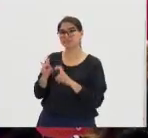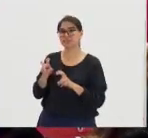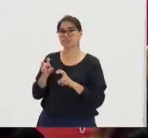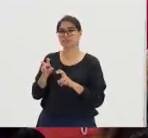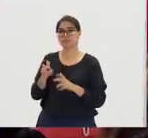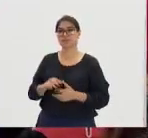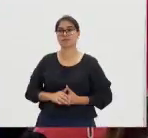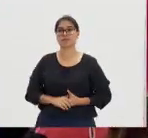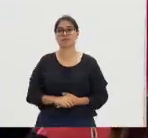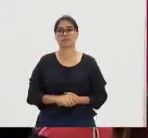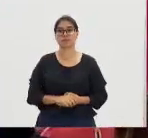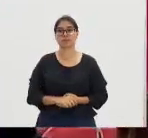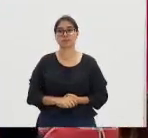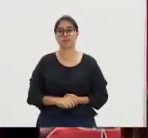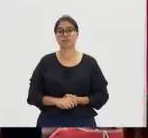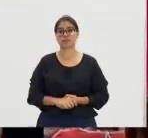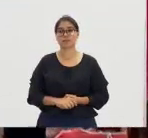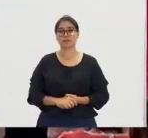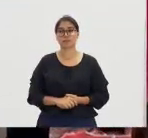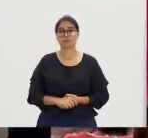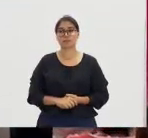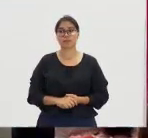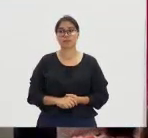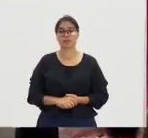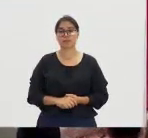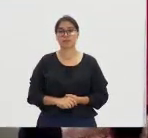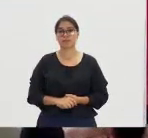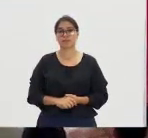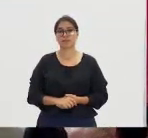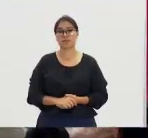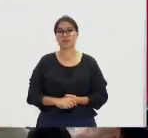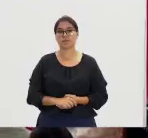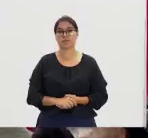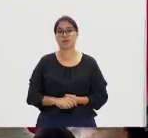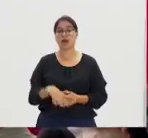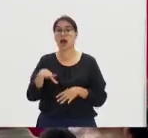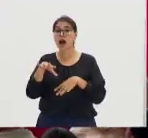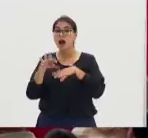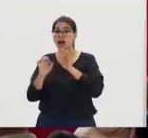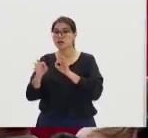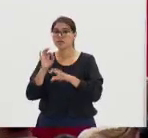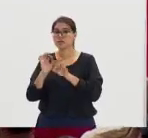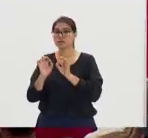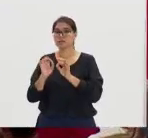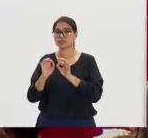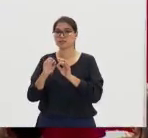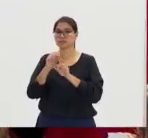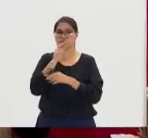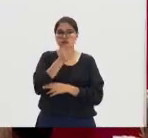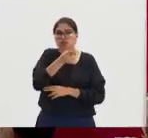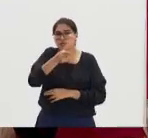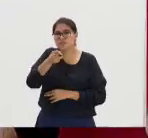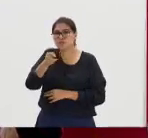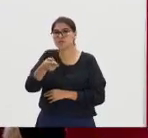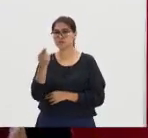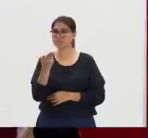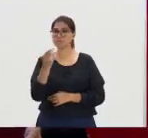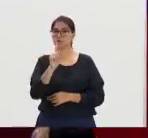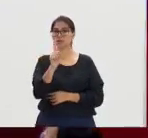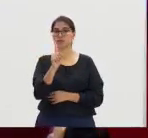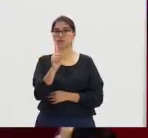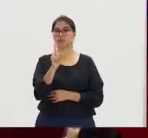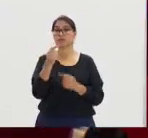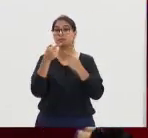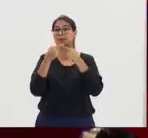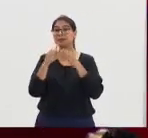todos caemos por las mismas razones, aunque todos caemos por una sola razón: por la